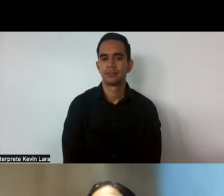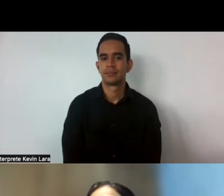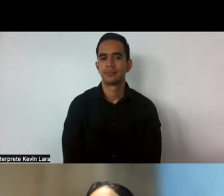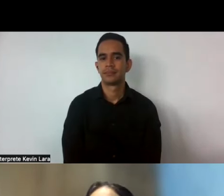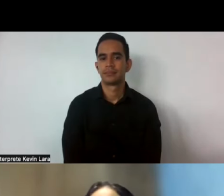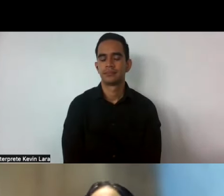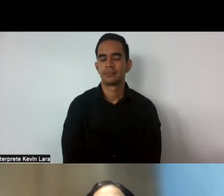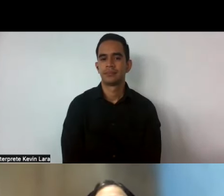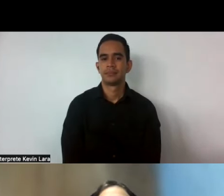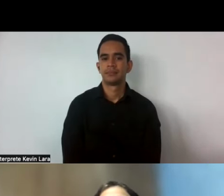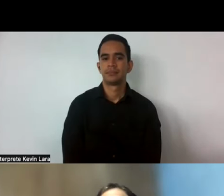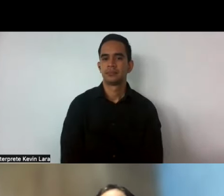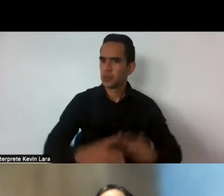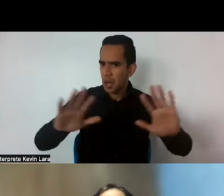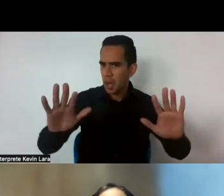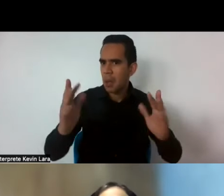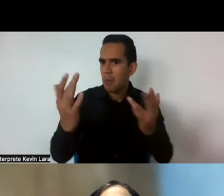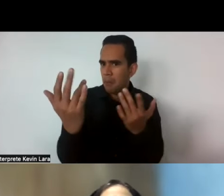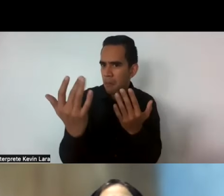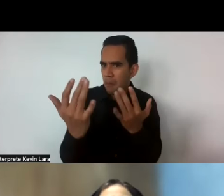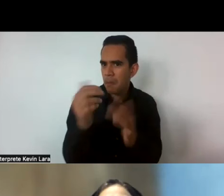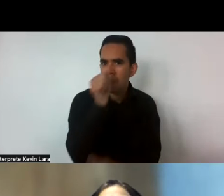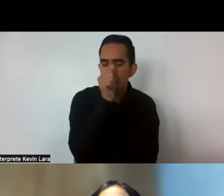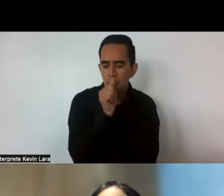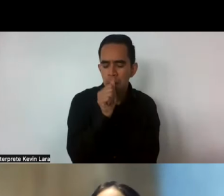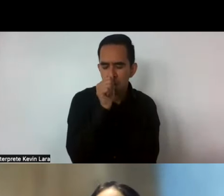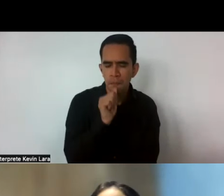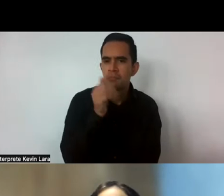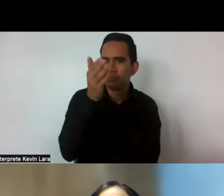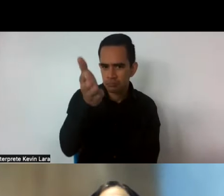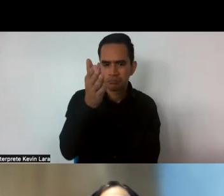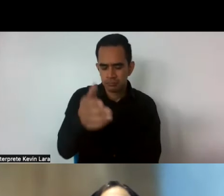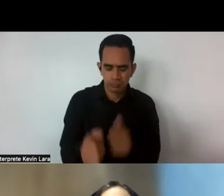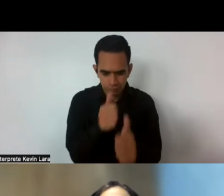Vamos a dar un par de minutos para ver qué nos escriben en el chat.